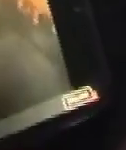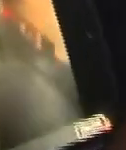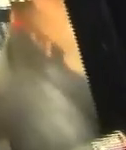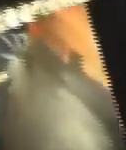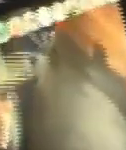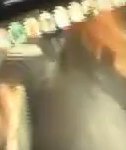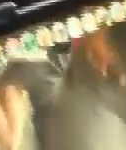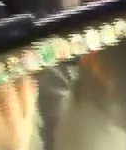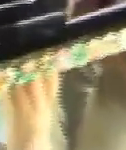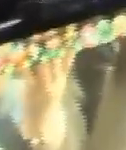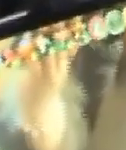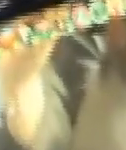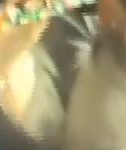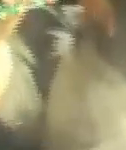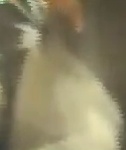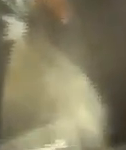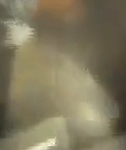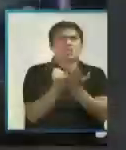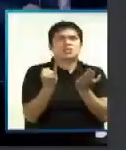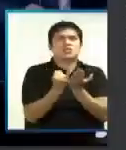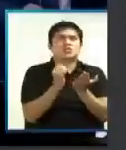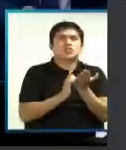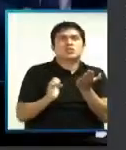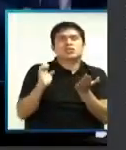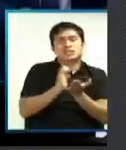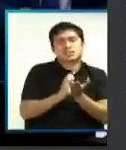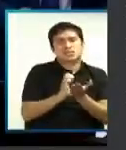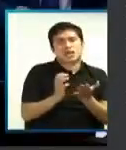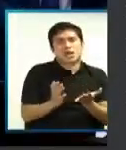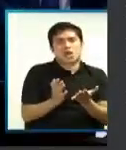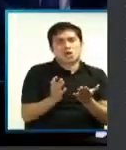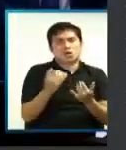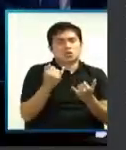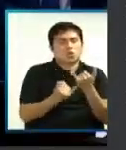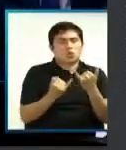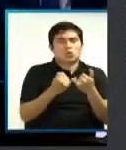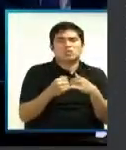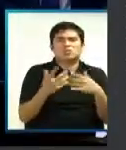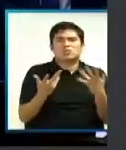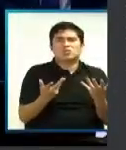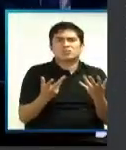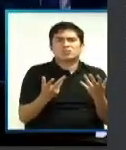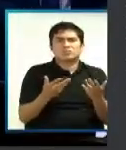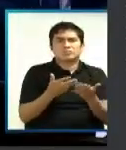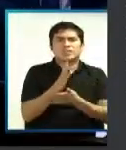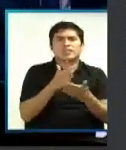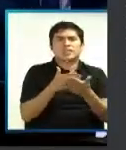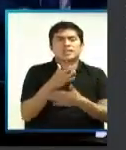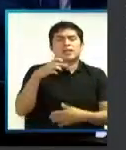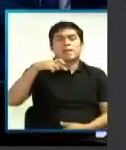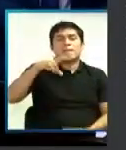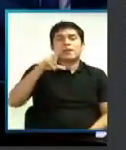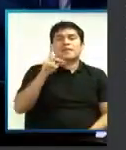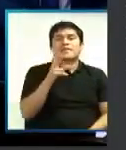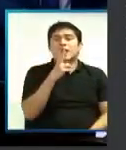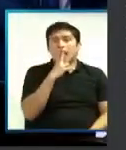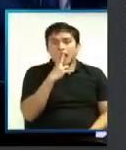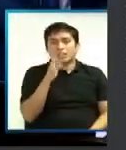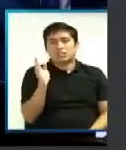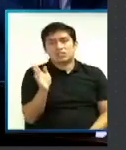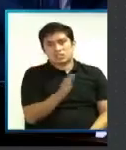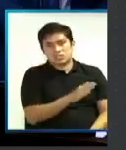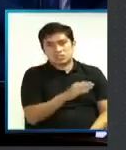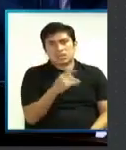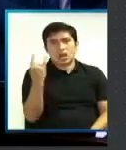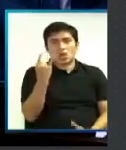que está agendado hoy en la sesión plenaria es discutir si esta iniciativa se envía a la CC para que los magistrados de la CC opinen. ¿Qué es lo